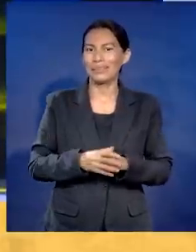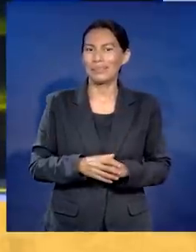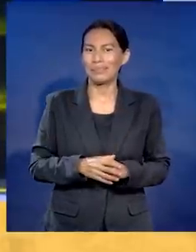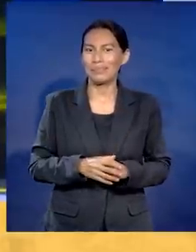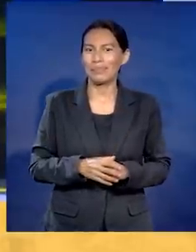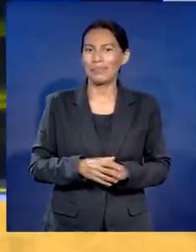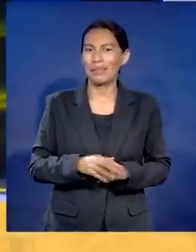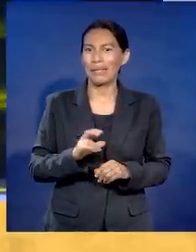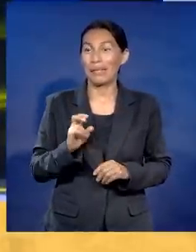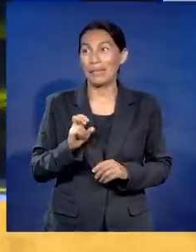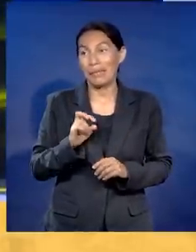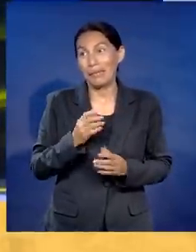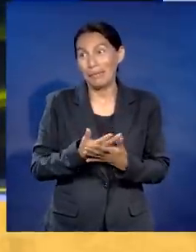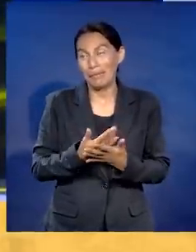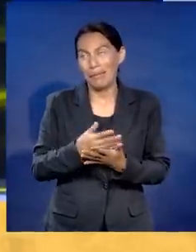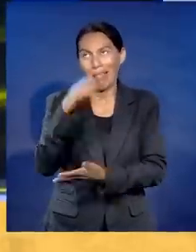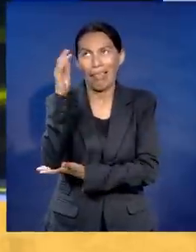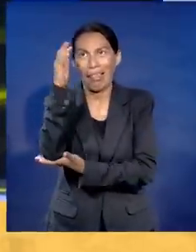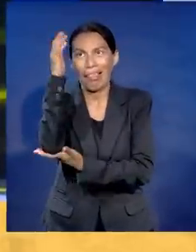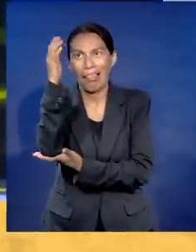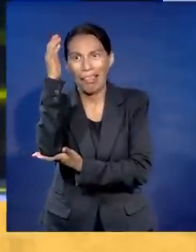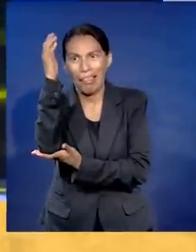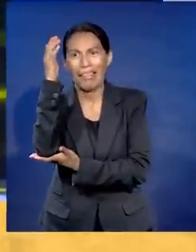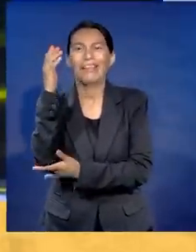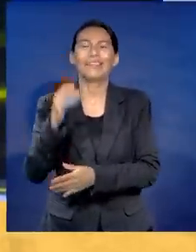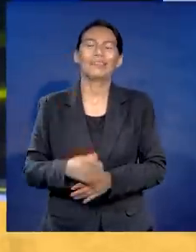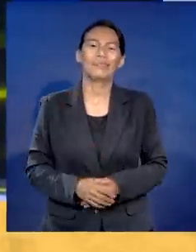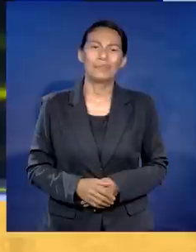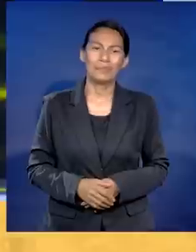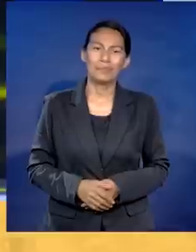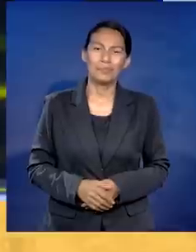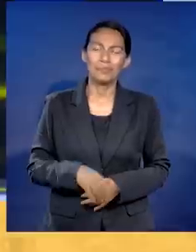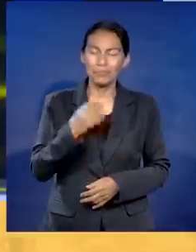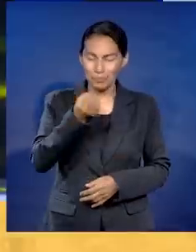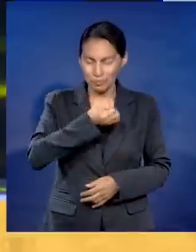Ok, bájela, ya puede bajar. Espero que no se la hayan sostenido ahí, ¿verdad? Denla arriba.